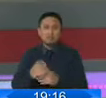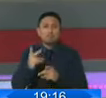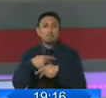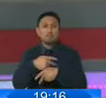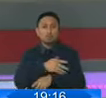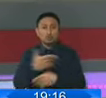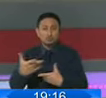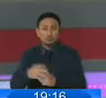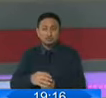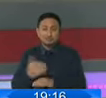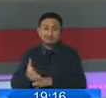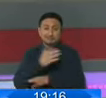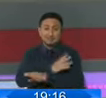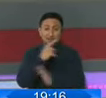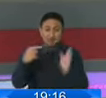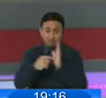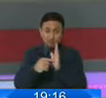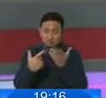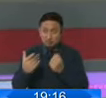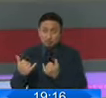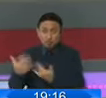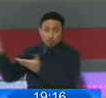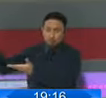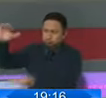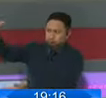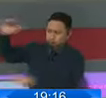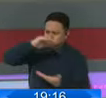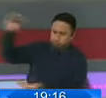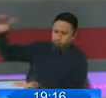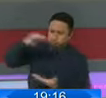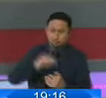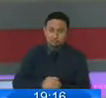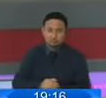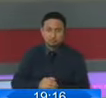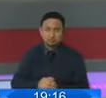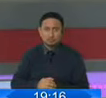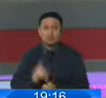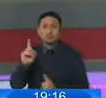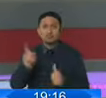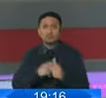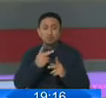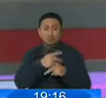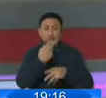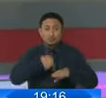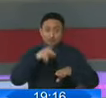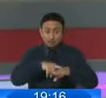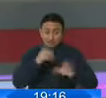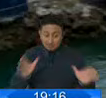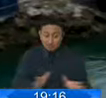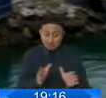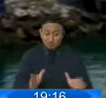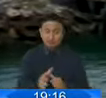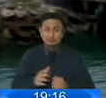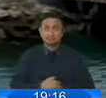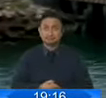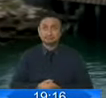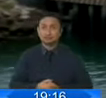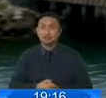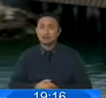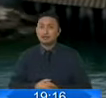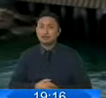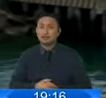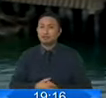productos que se encontraban sujetos a salvaguardias. Expresan que se debe fomentar el consumo de productos nacionales. Una de